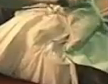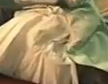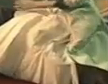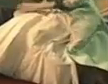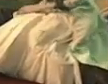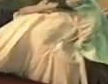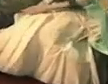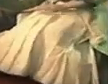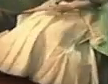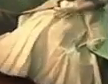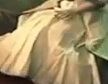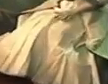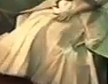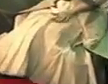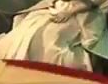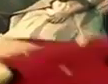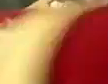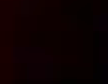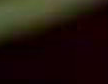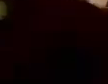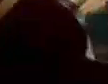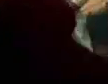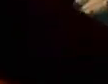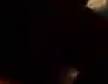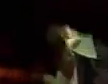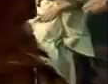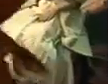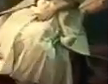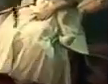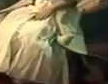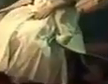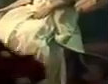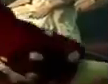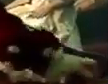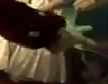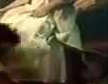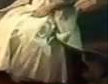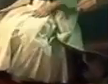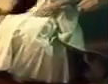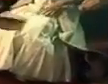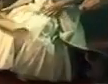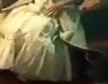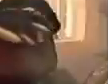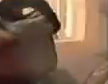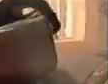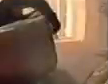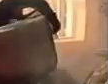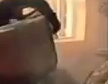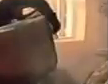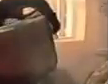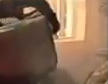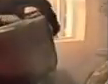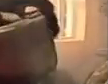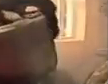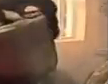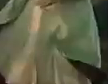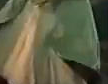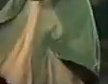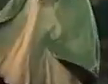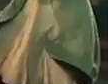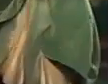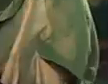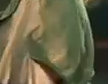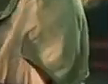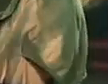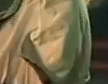los pies a un godongo? ¡Qué loca, chica mía! ¡Yo me la encontré! ¿Qué sucede? No, esa no es mi bota.